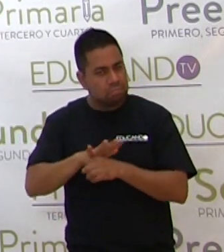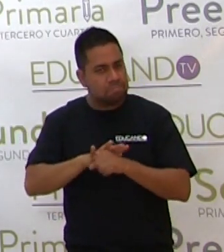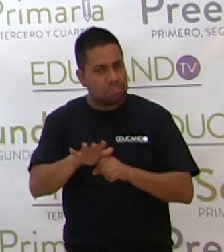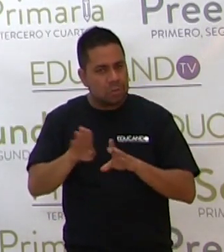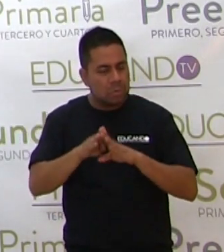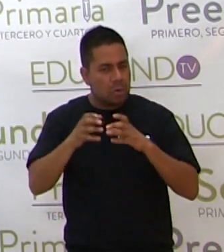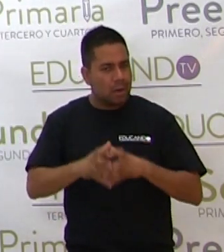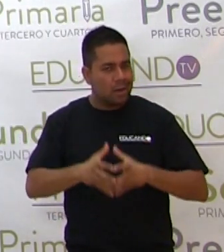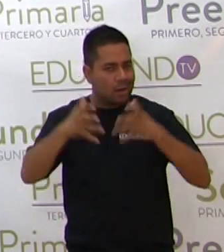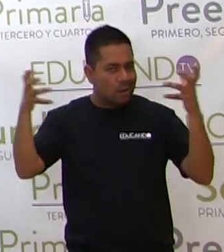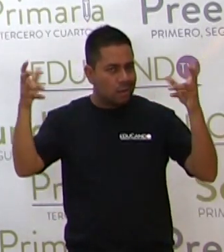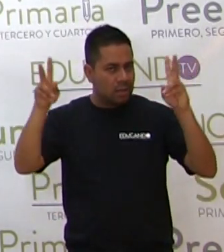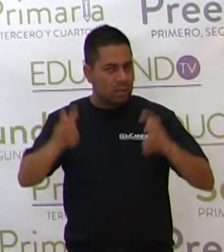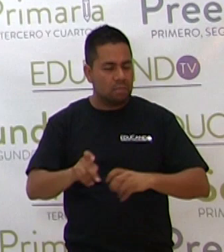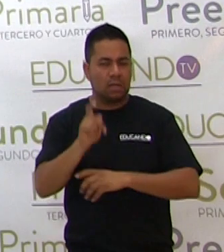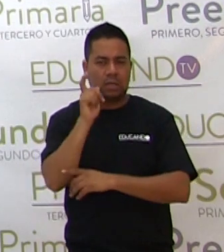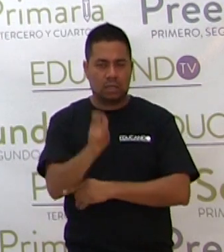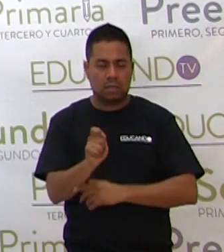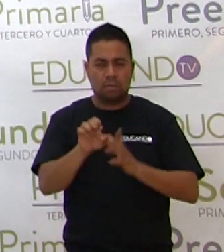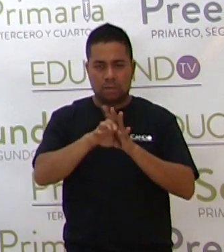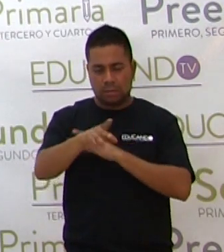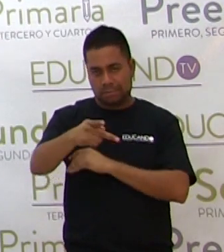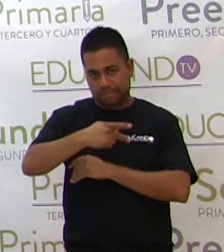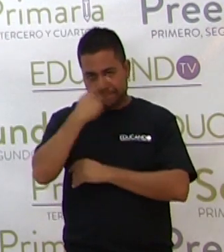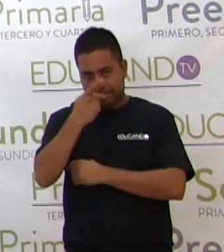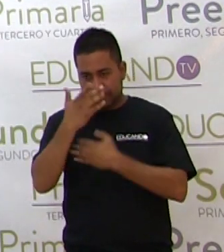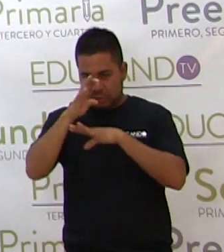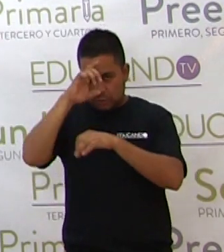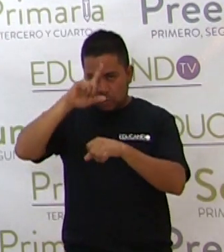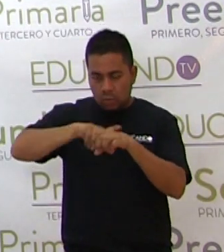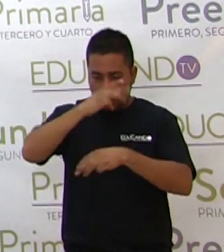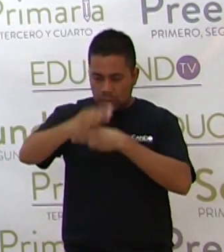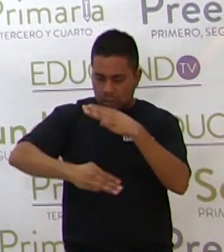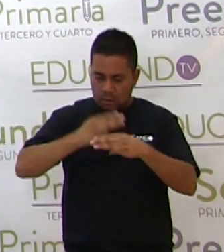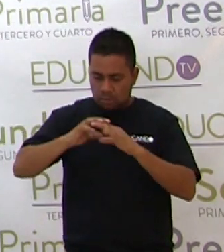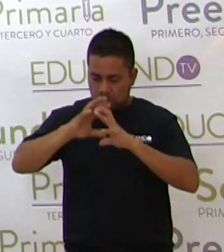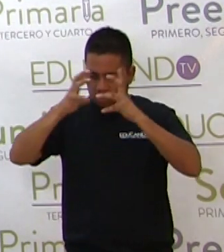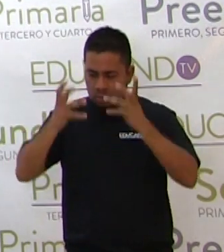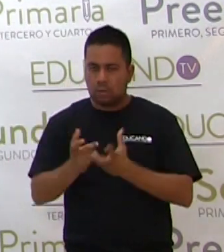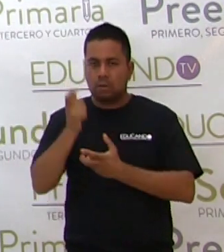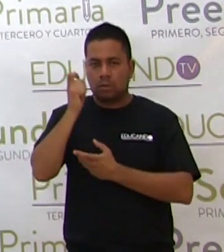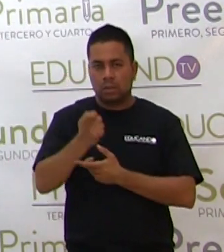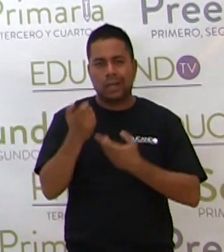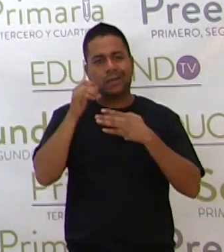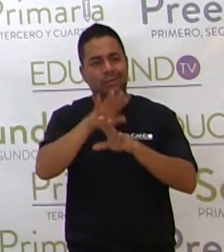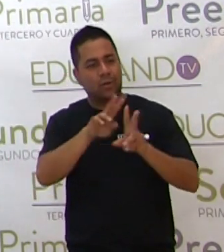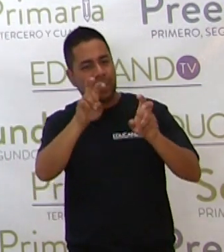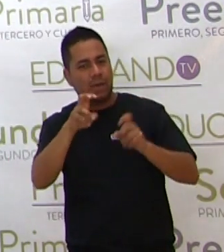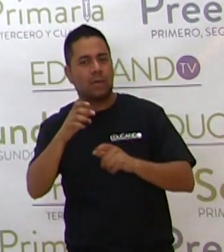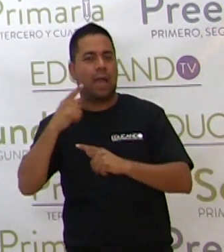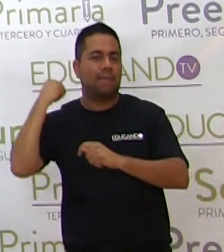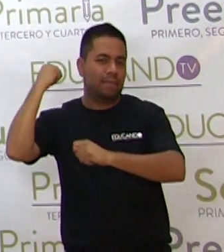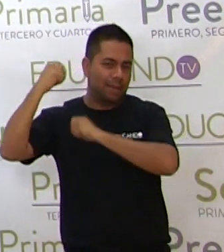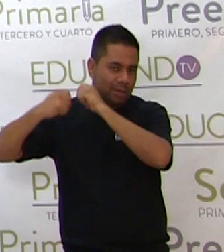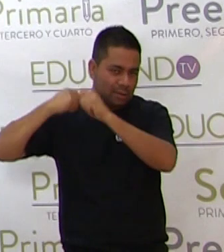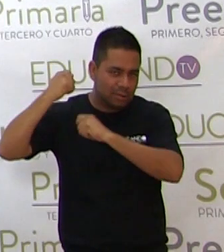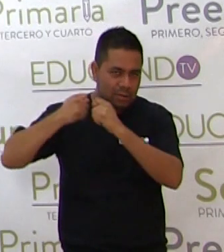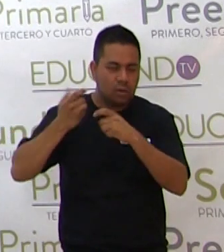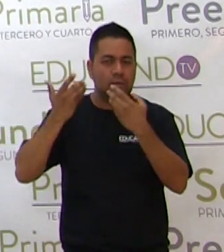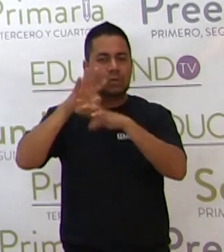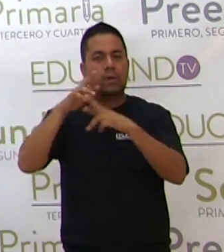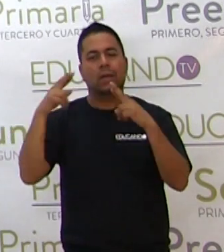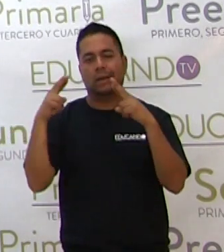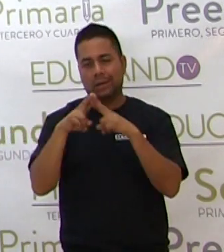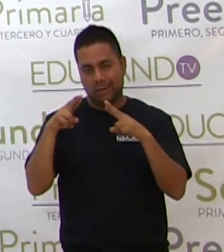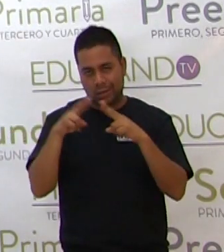amplio esto qué decir cuando hablamos de una cultura del mundo nos referimos a sus tradiciones a su religión